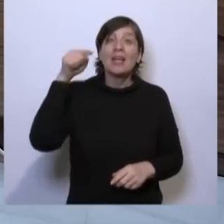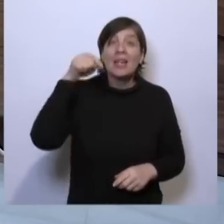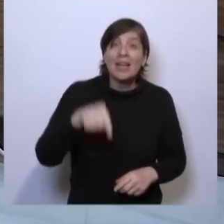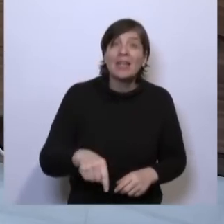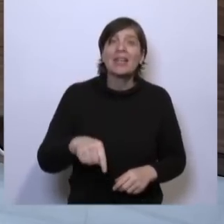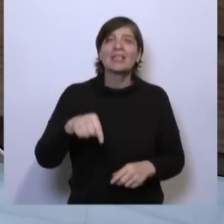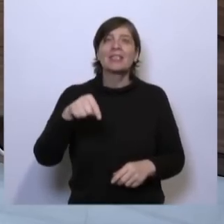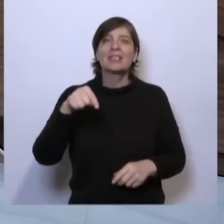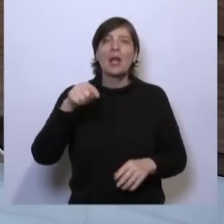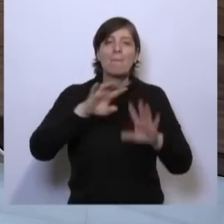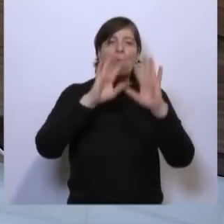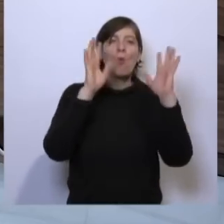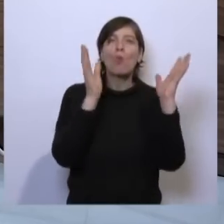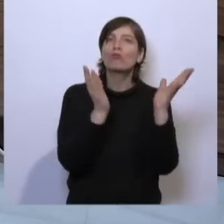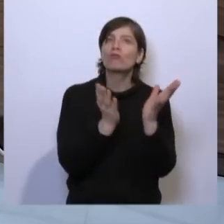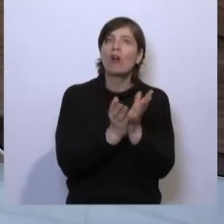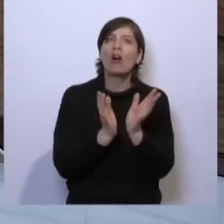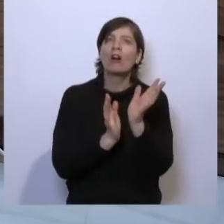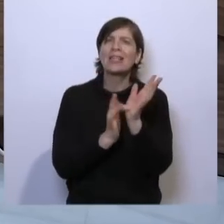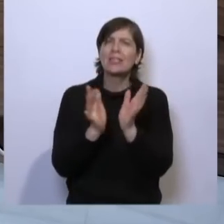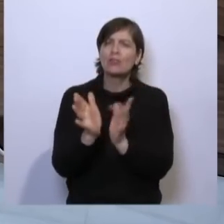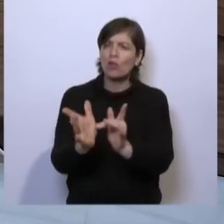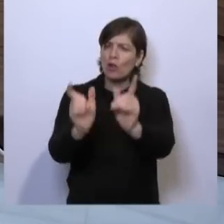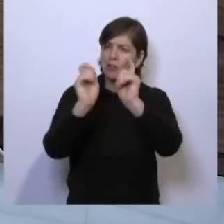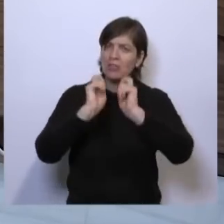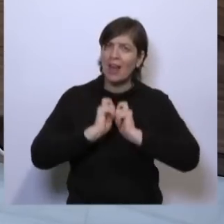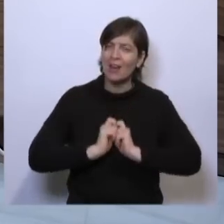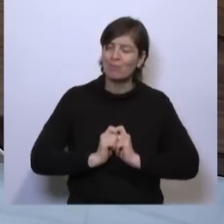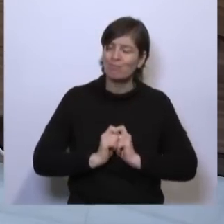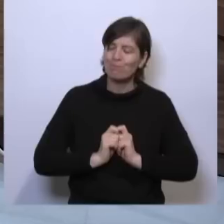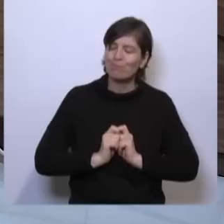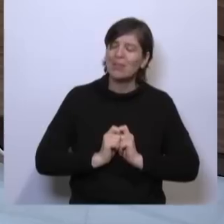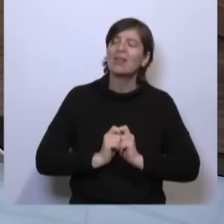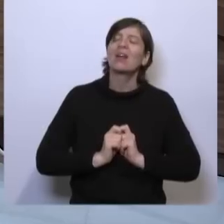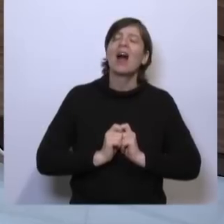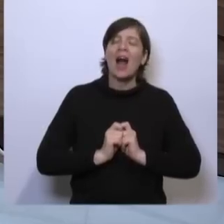En este mundo que Cristo nos da,